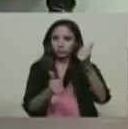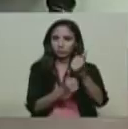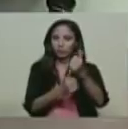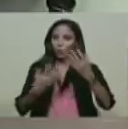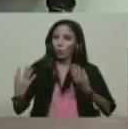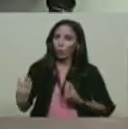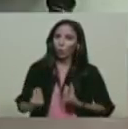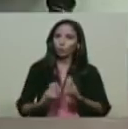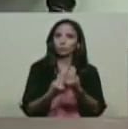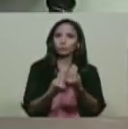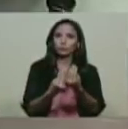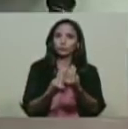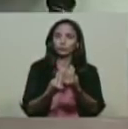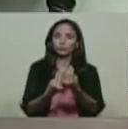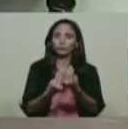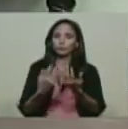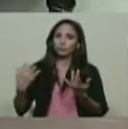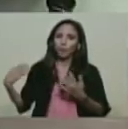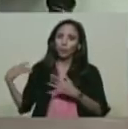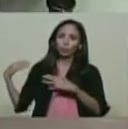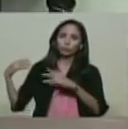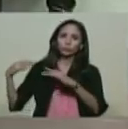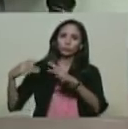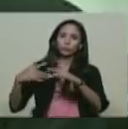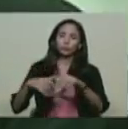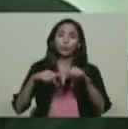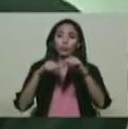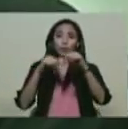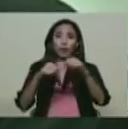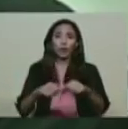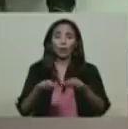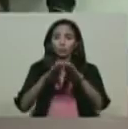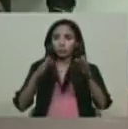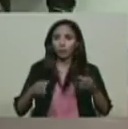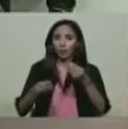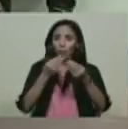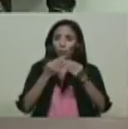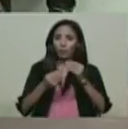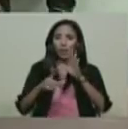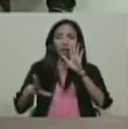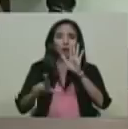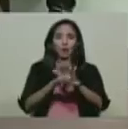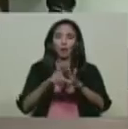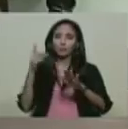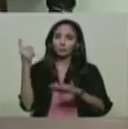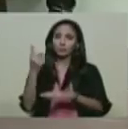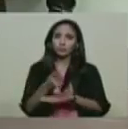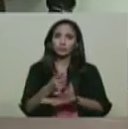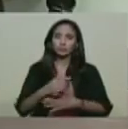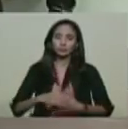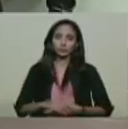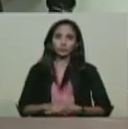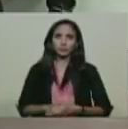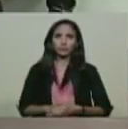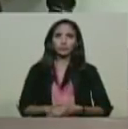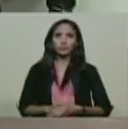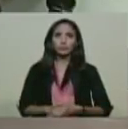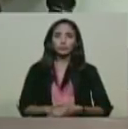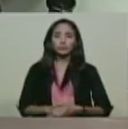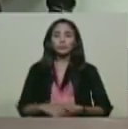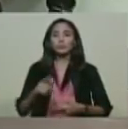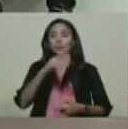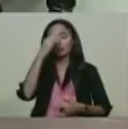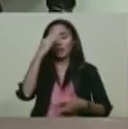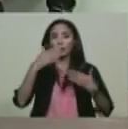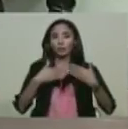nosotros a fortalecer los CLAP, a aplicar la ley. Abierto el registro de los jefes de calle. Ya saben que está